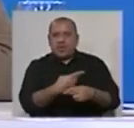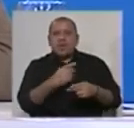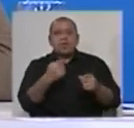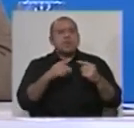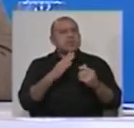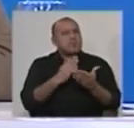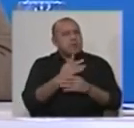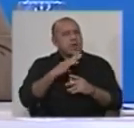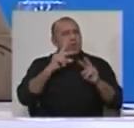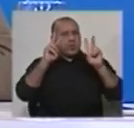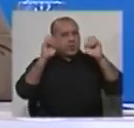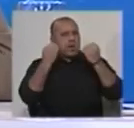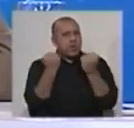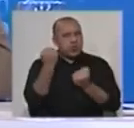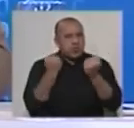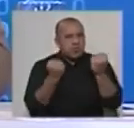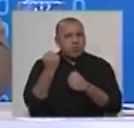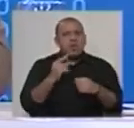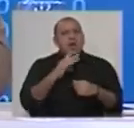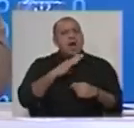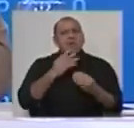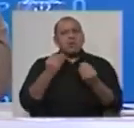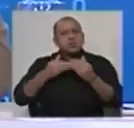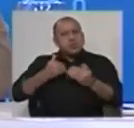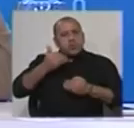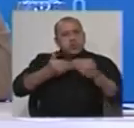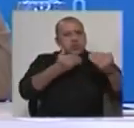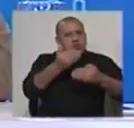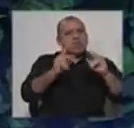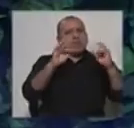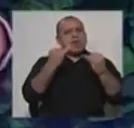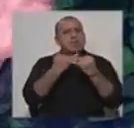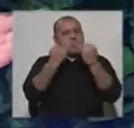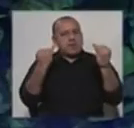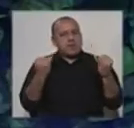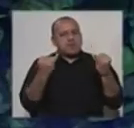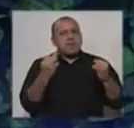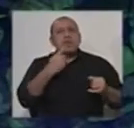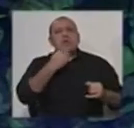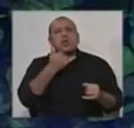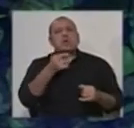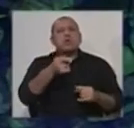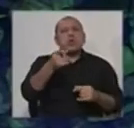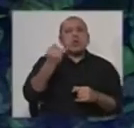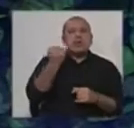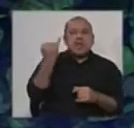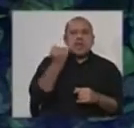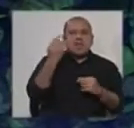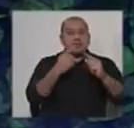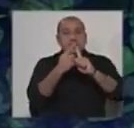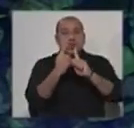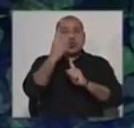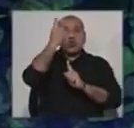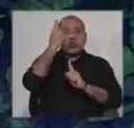no sólo ahora en muchos procesos sobre penn dentistas e incluso ponemos por el ejemplo de italia el norte y el sur es decir